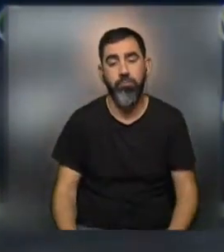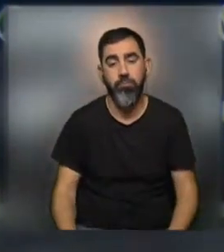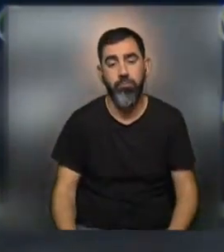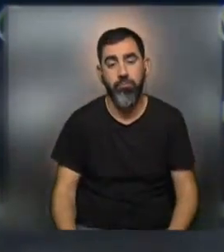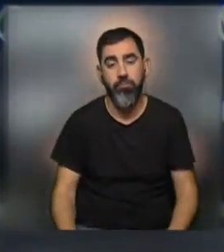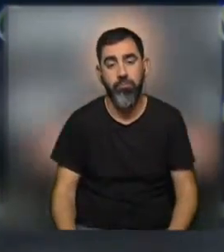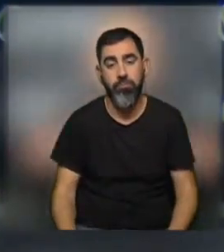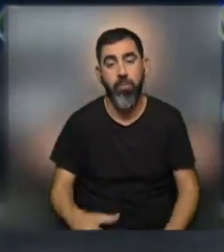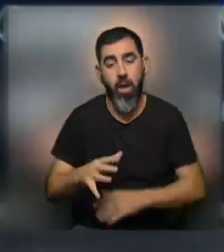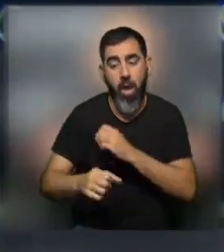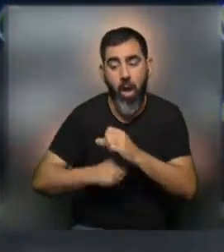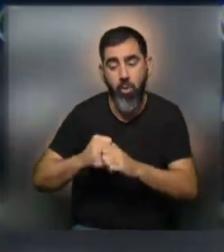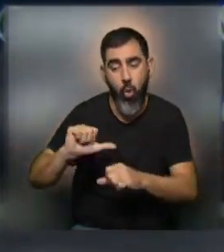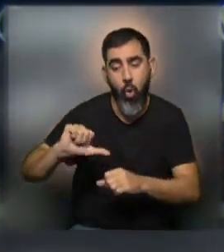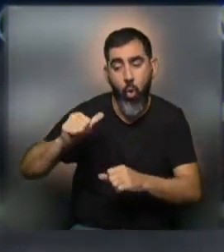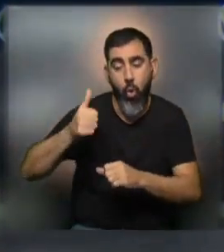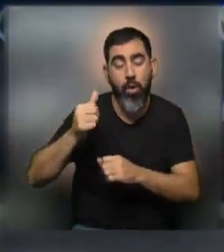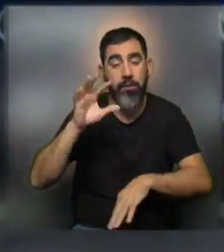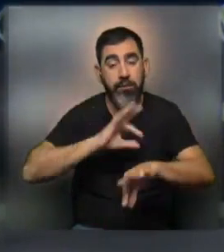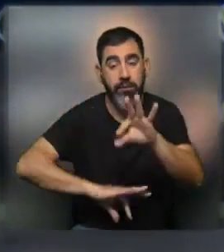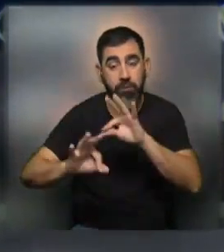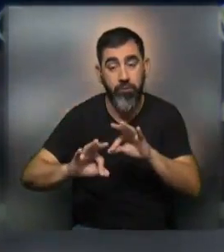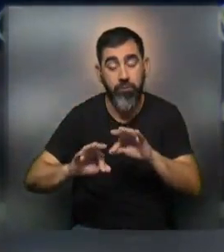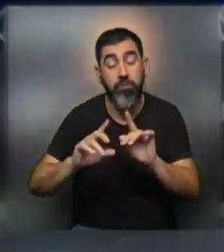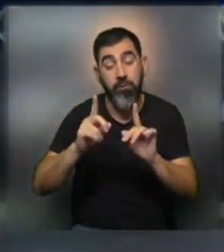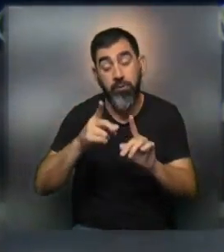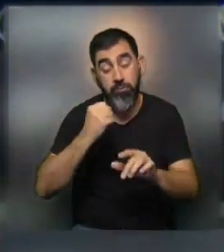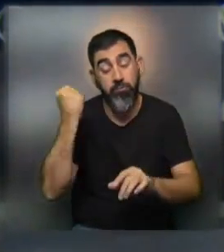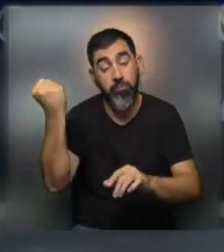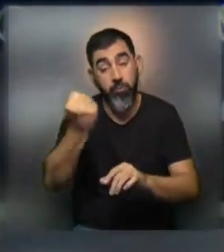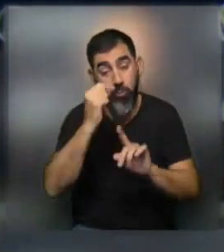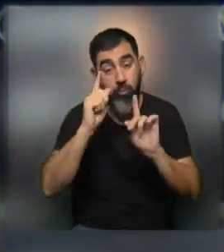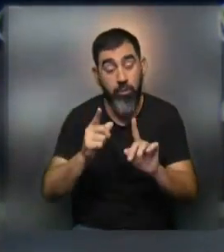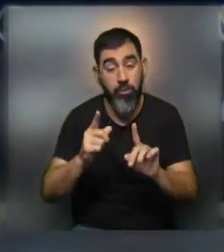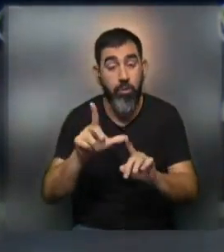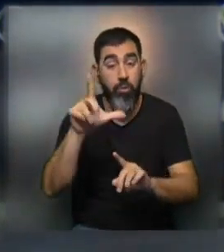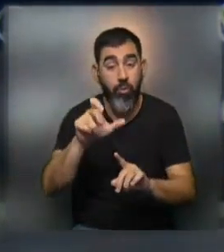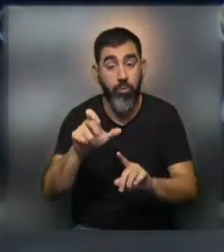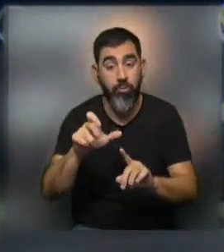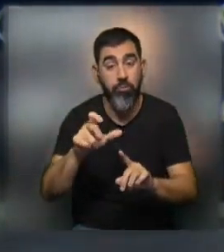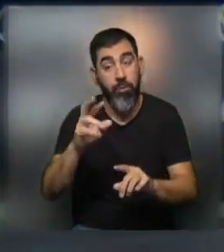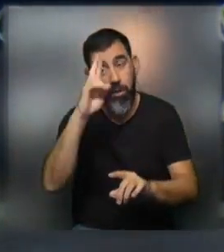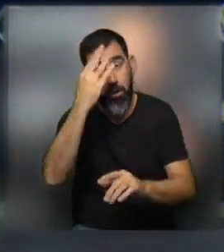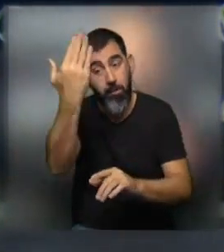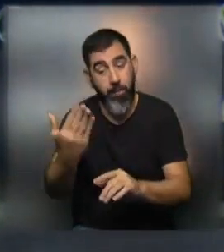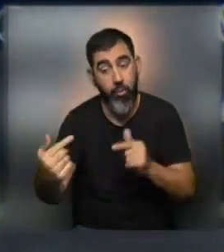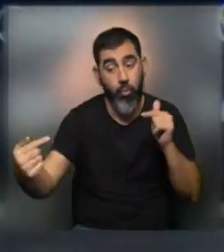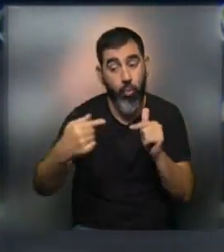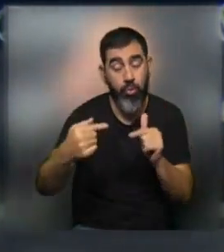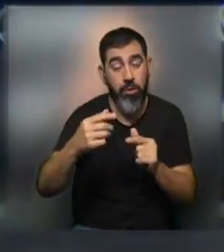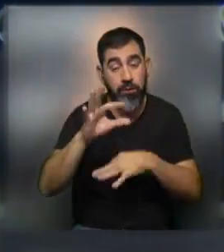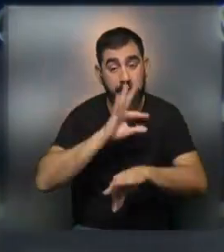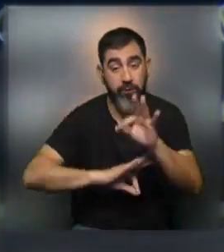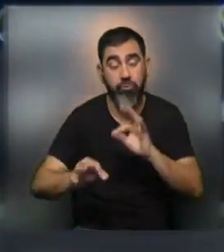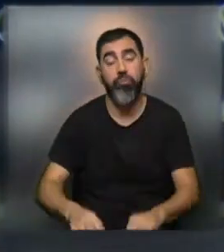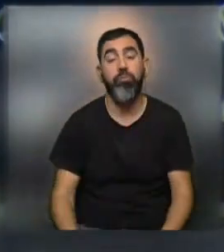durante muchos años para para la selección Y eso siempre Bueno siempre genera un respeto cuando jugás contra contra